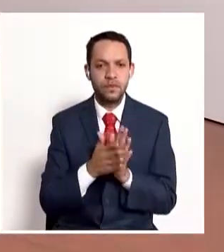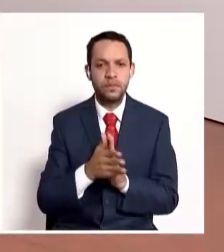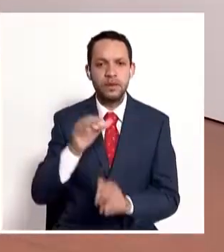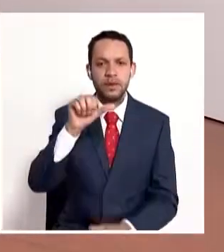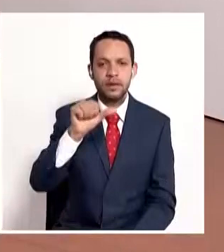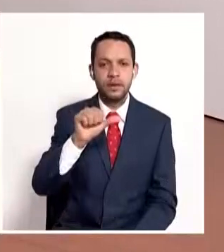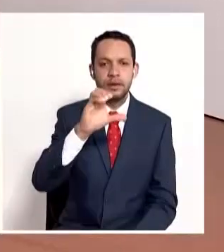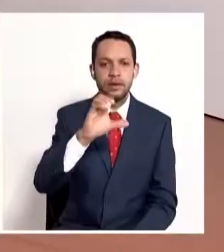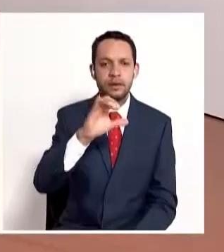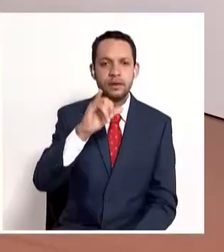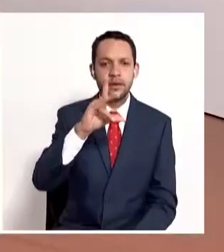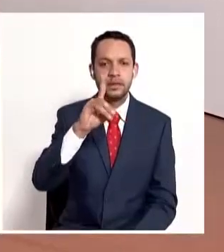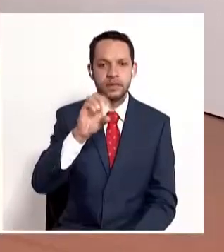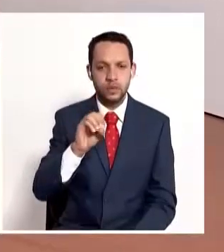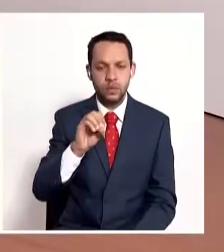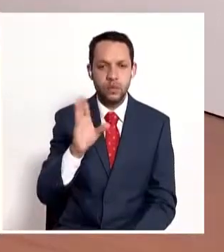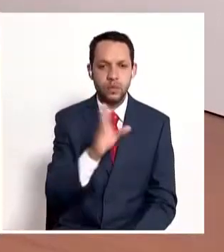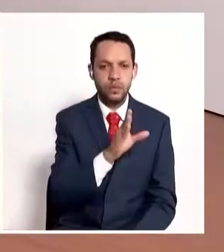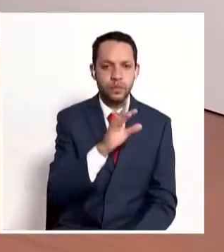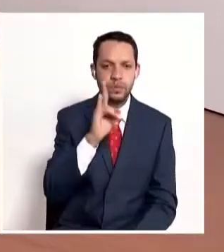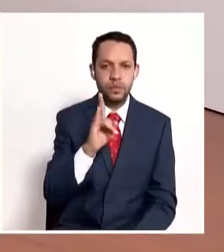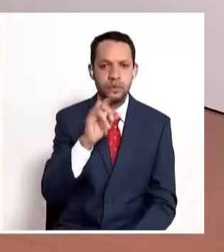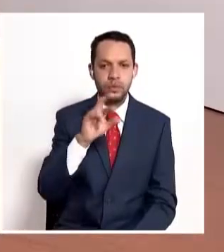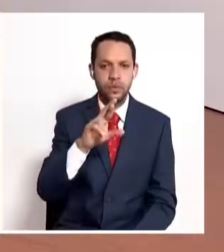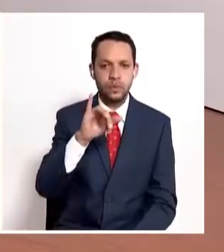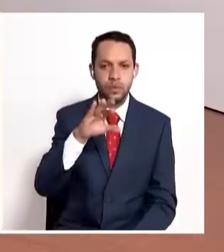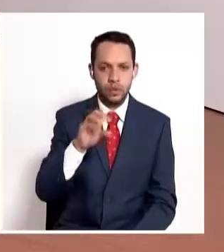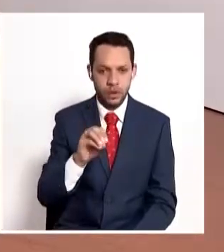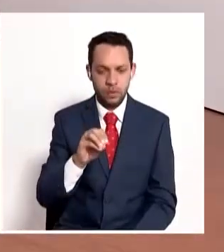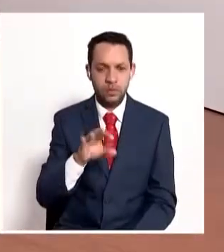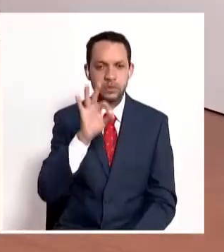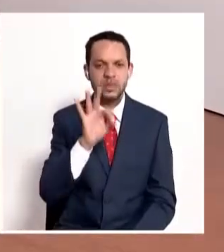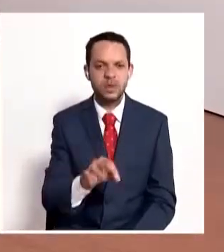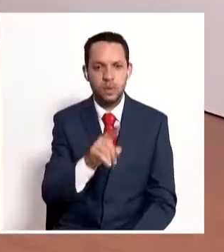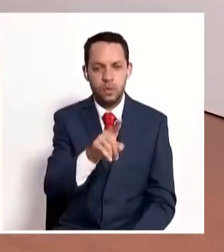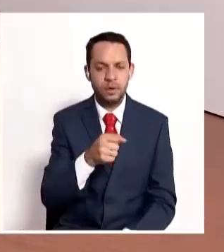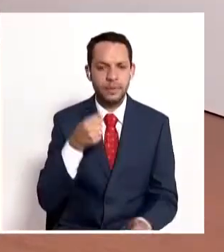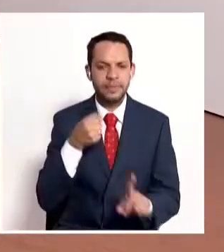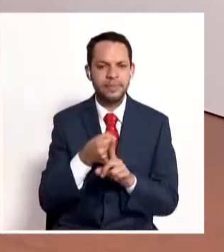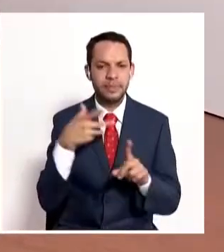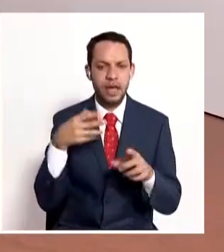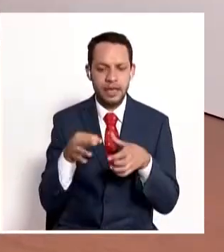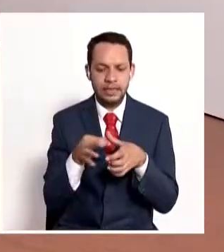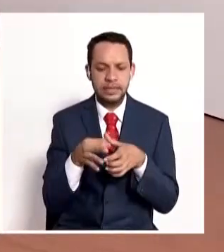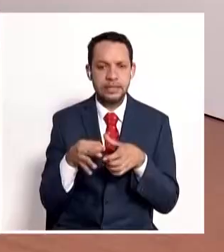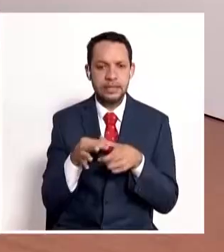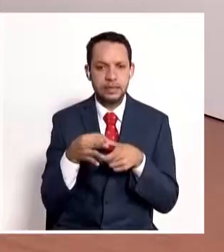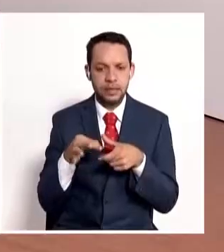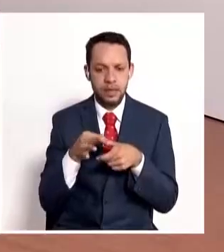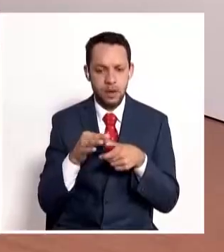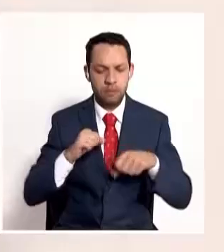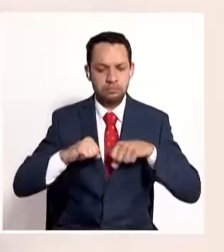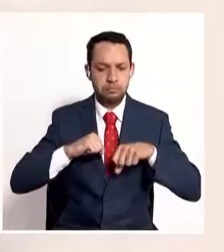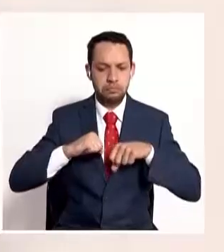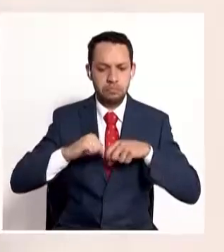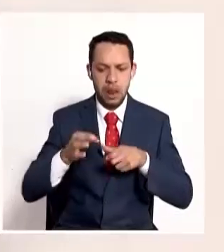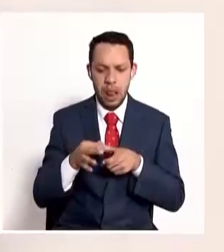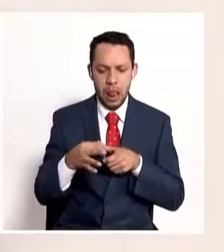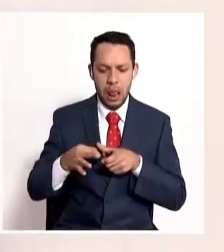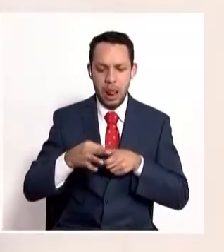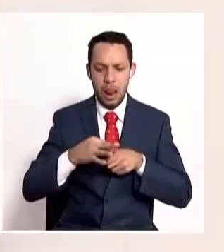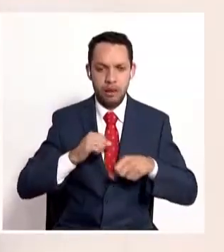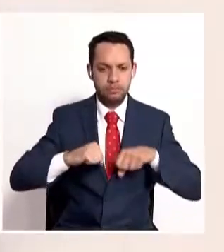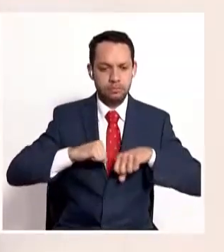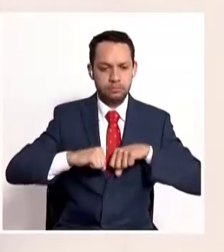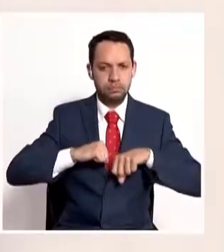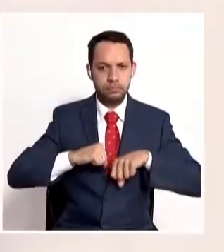estamos hablando de un desecho que genera nuestro cuerpo nuestra c lulita cuando hace sus procesos metabólicos cuando tiene